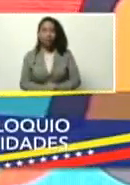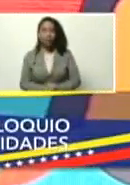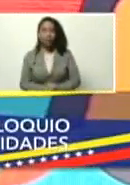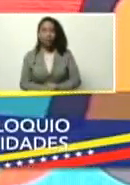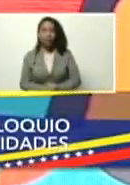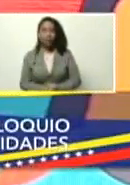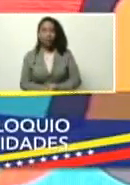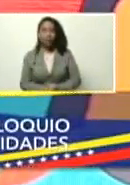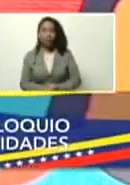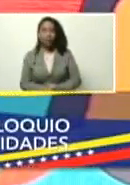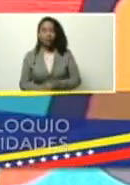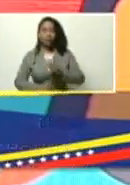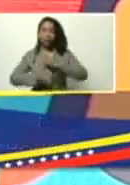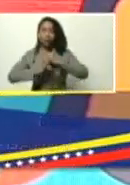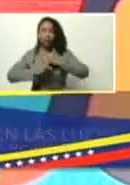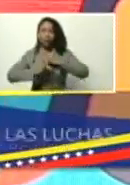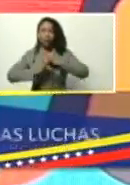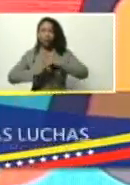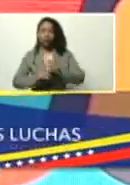tuvimos